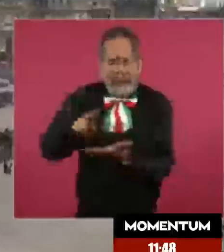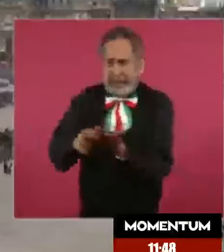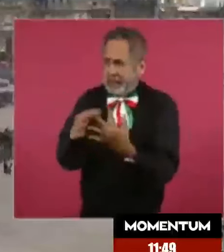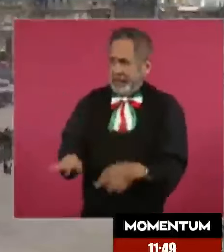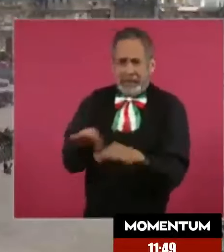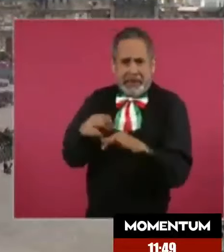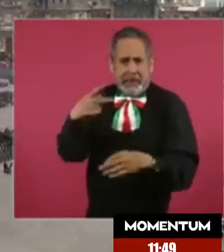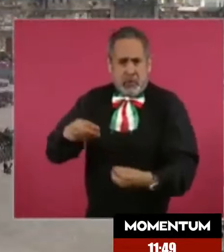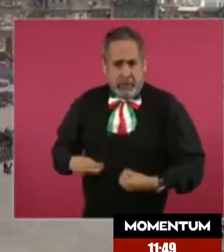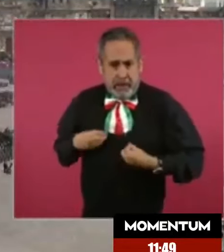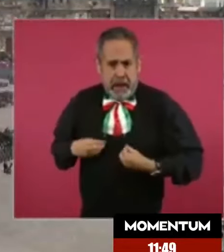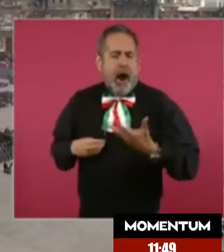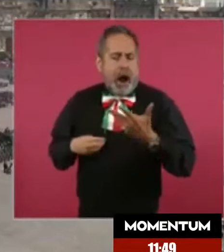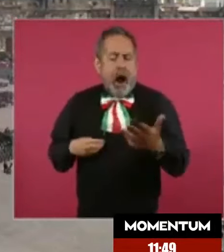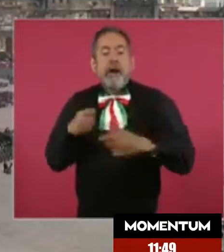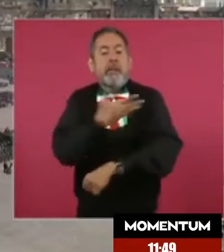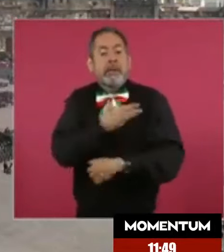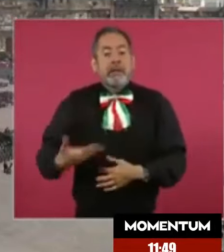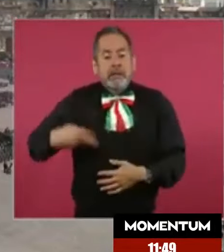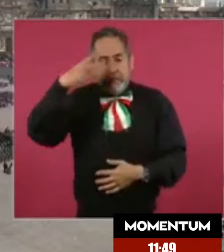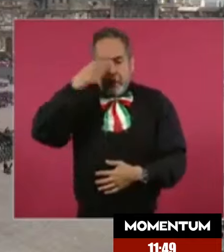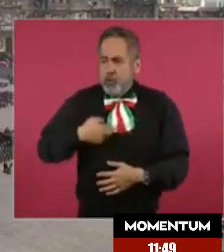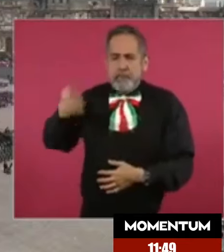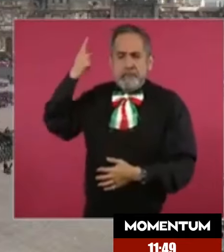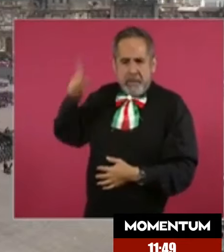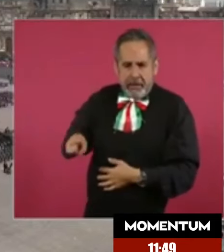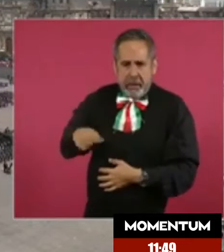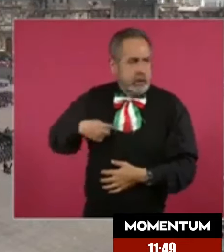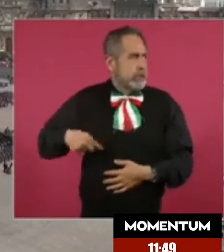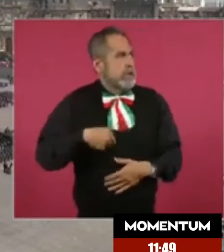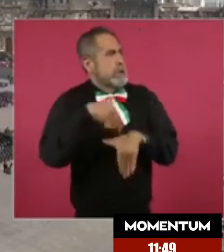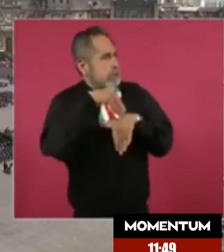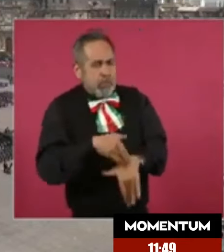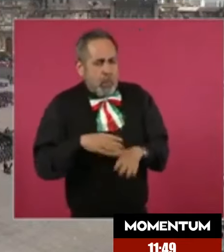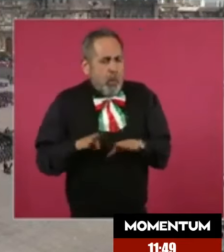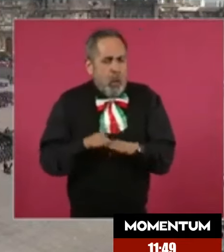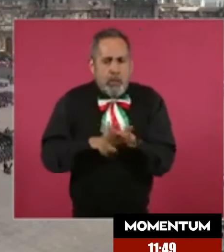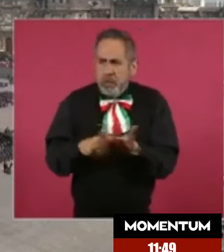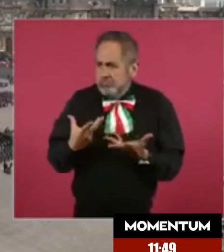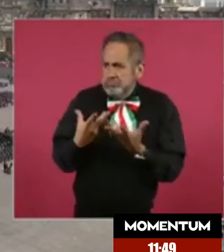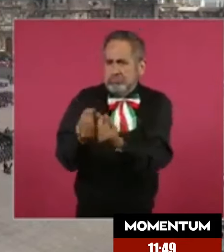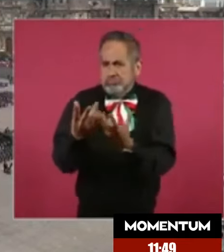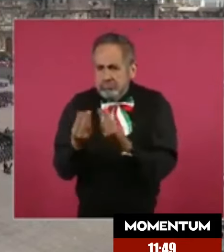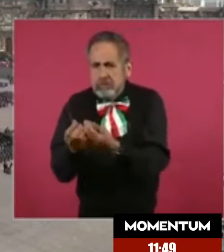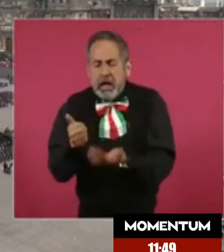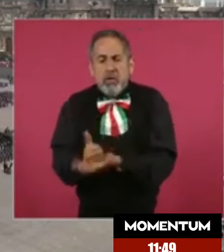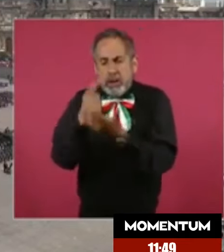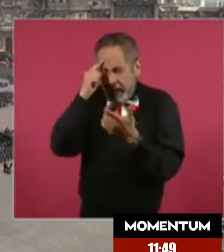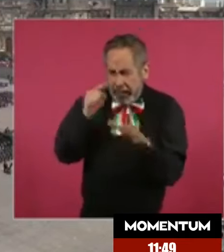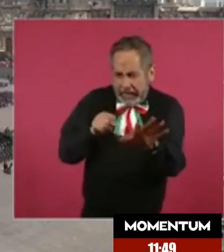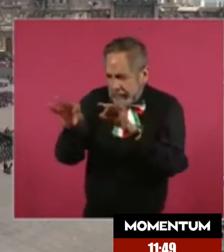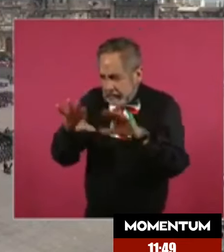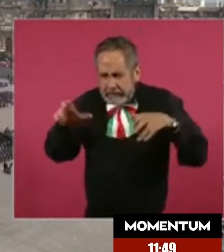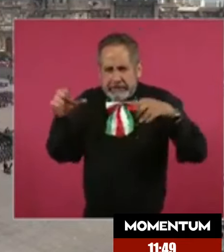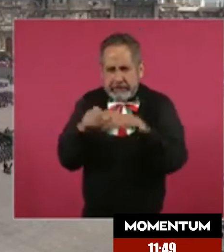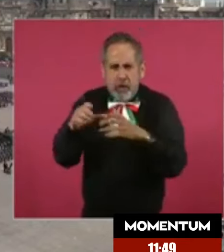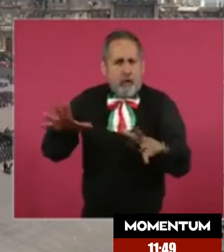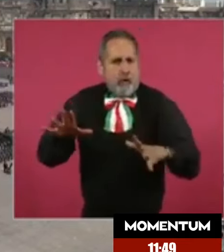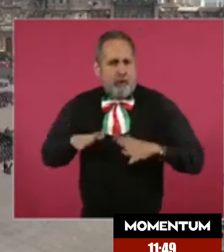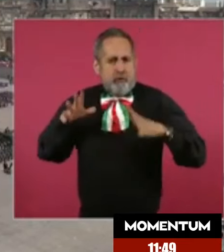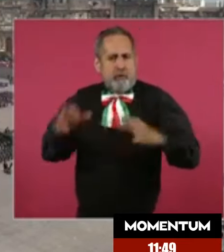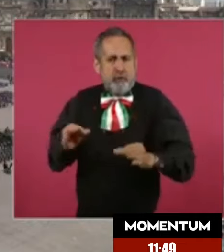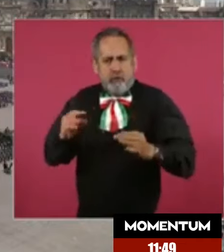El presidente de la República instruyó a esta Secretaría de Estado a colaborar en la organización y